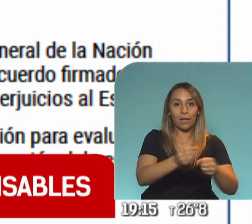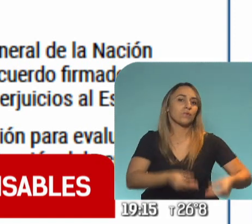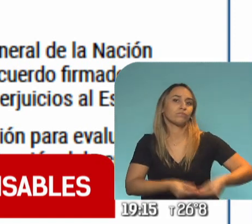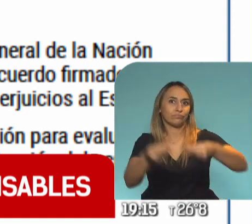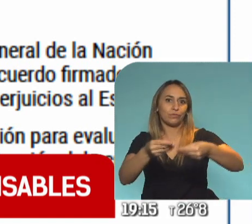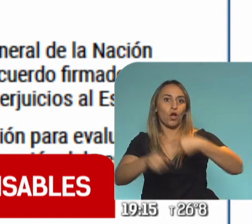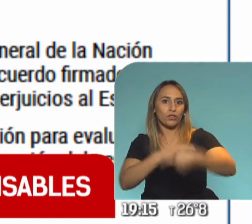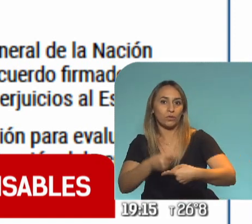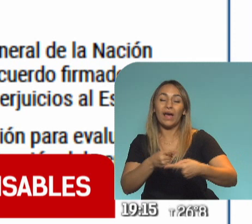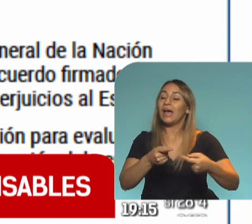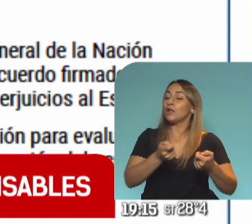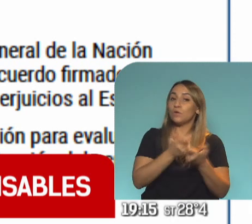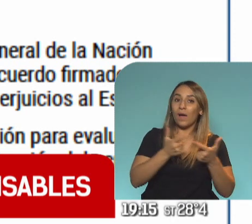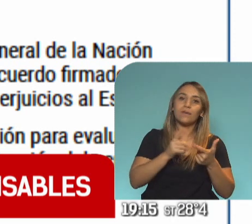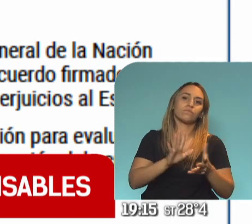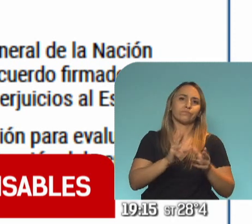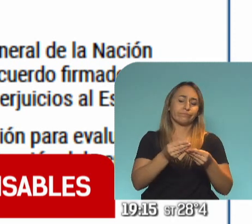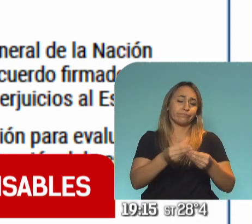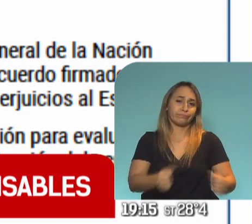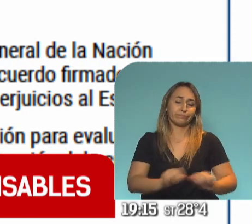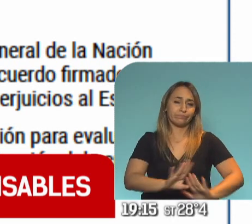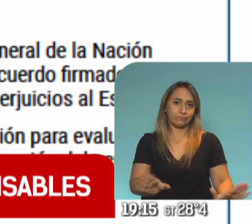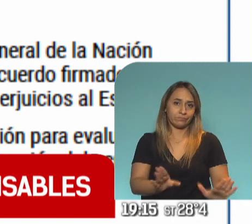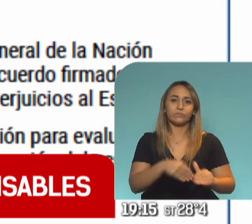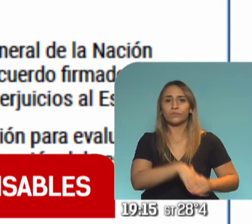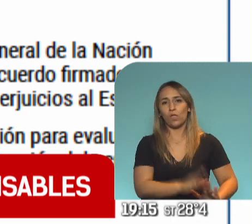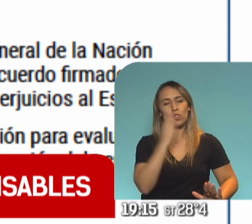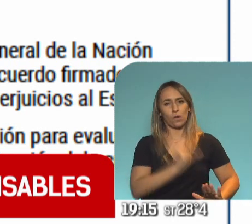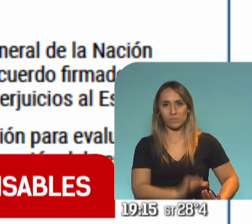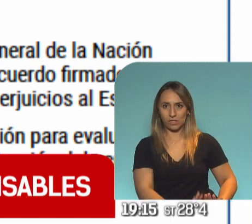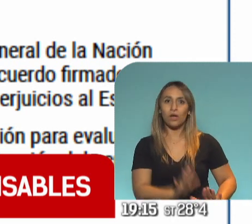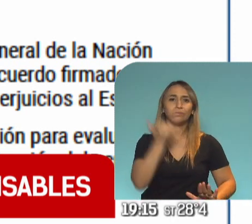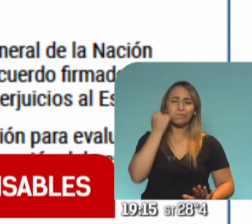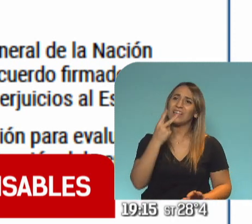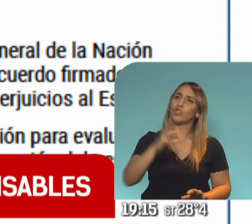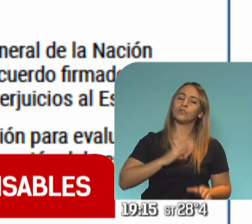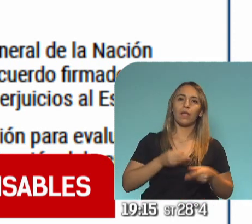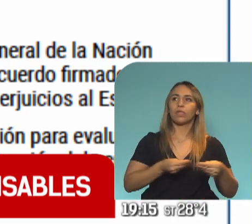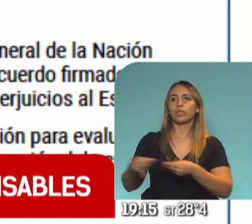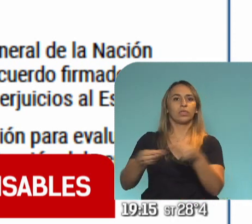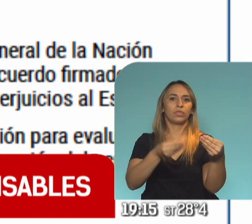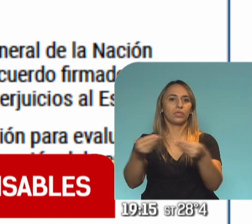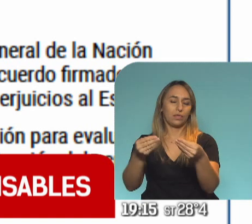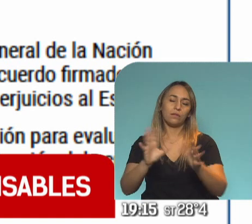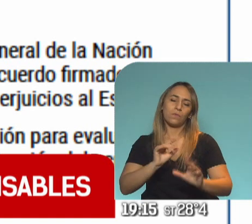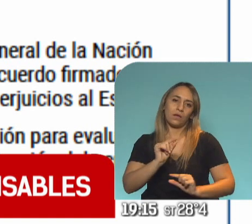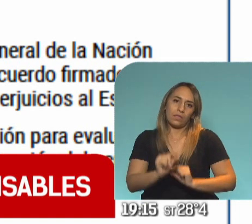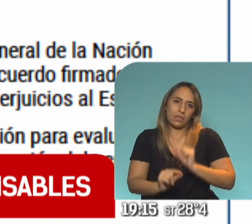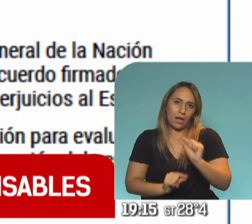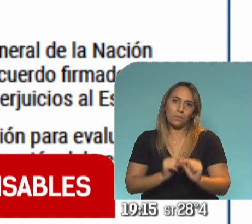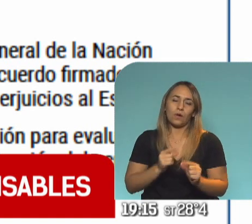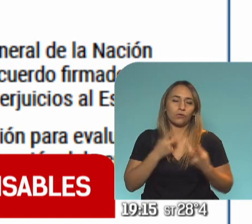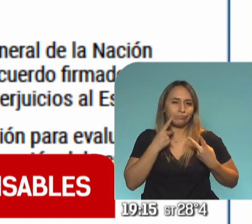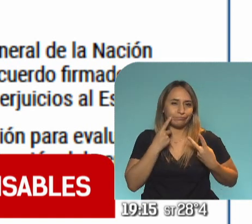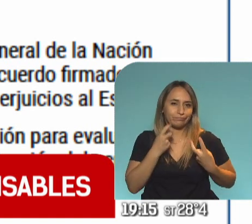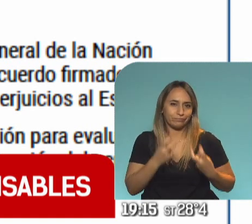automáticamente. Ya hay un expediente, hace 2 años que está dando vueltas y avanza fatigosamente. ¿Esto quiere decir que se